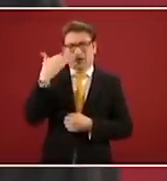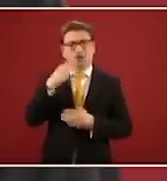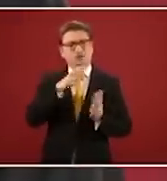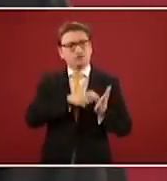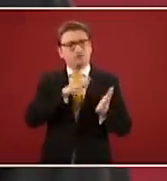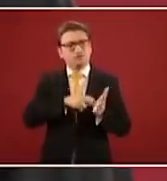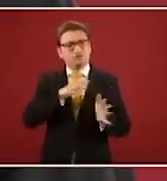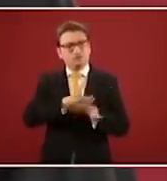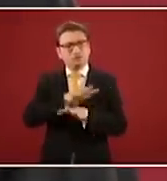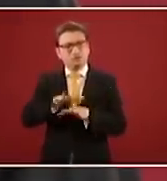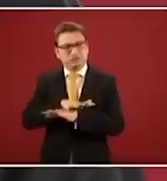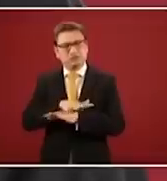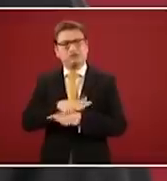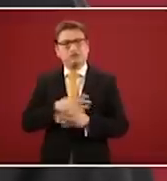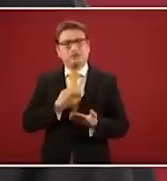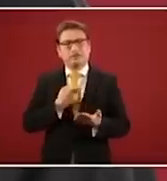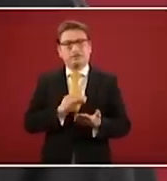reformas